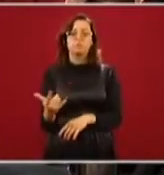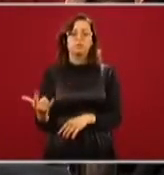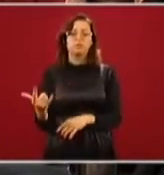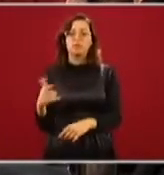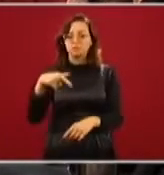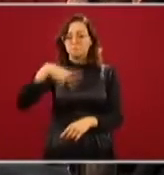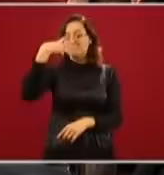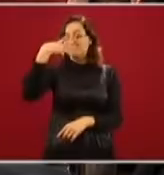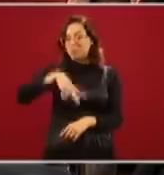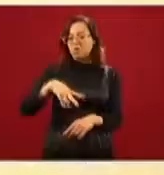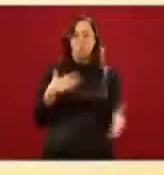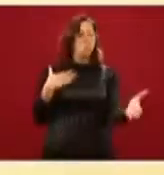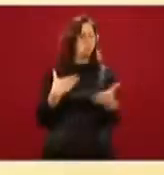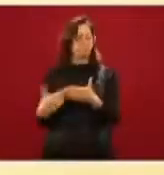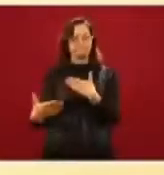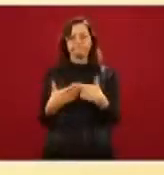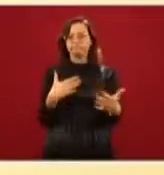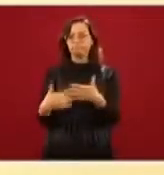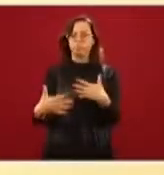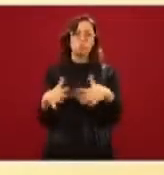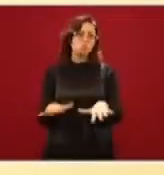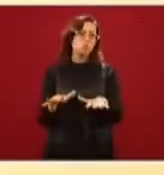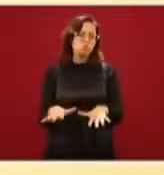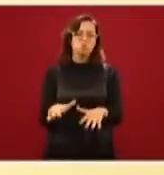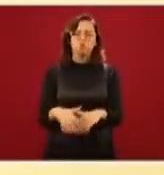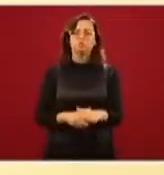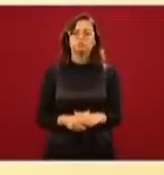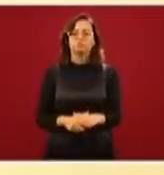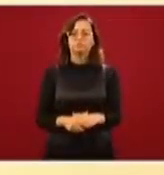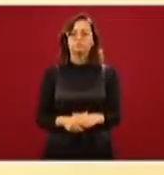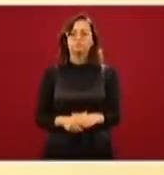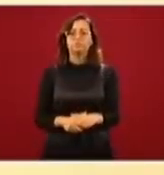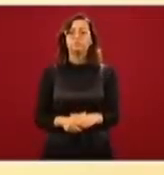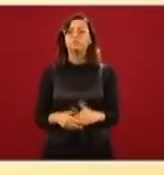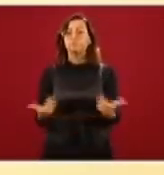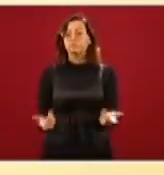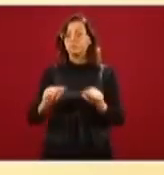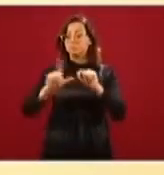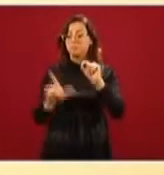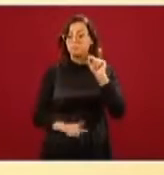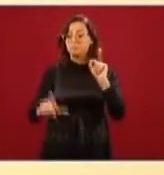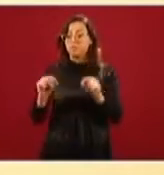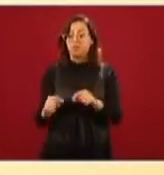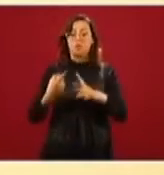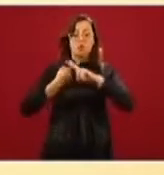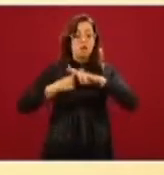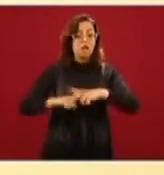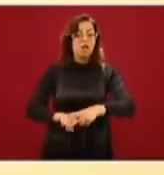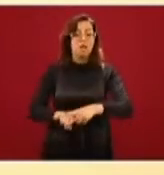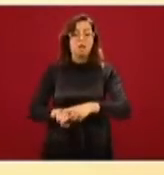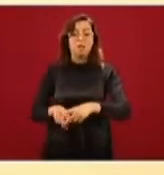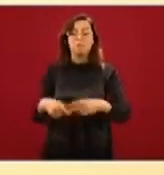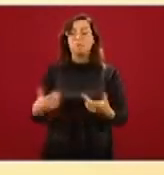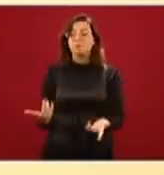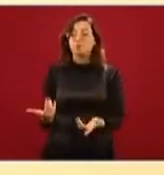comercial mexicana son de los más modernos que hay en el mundo en este momento. Tiene la aviación comercial de México una antigüedad de